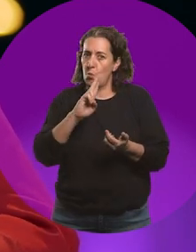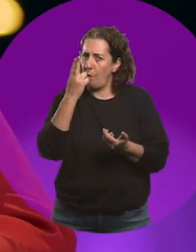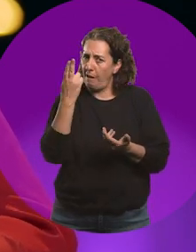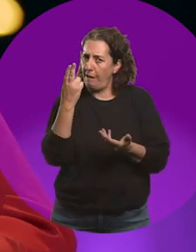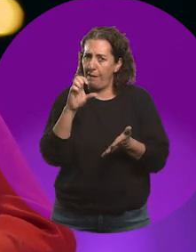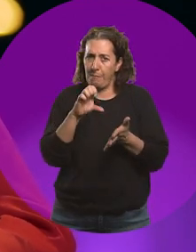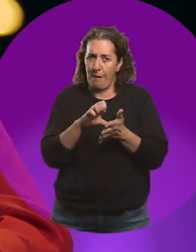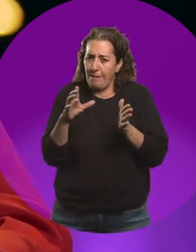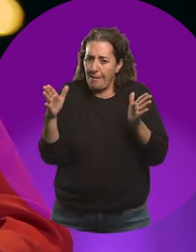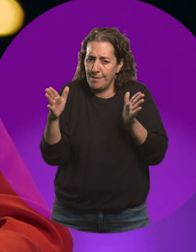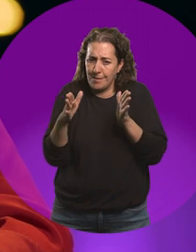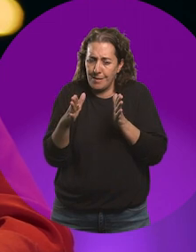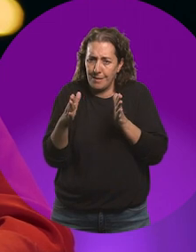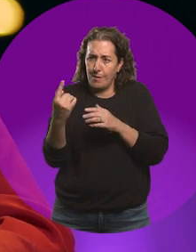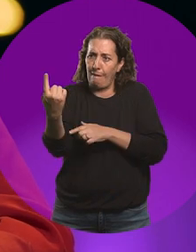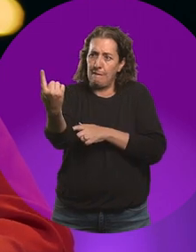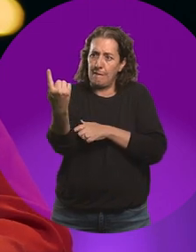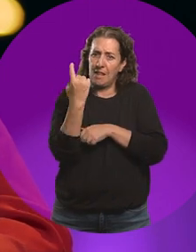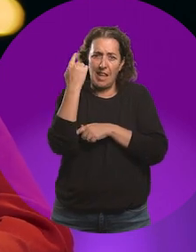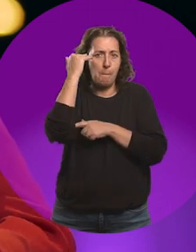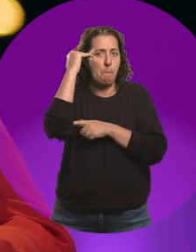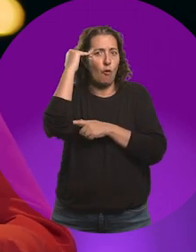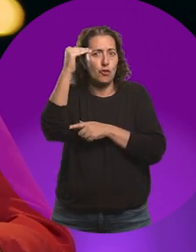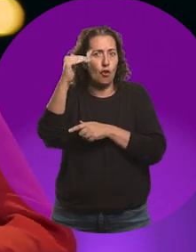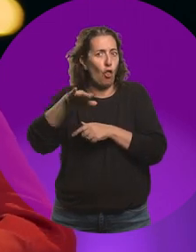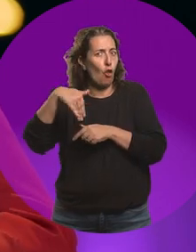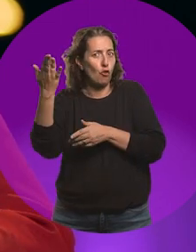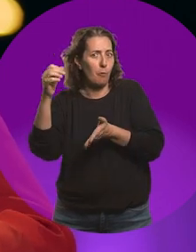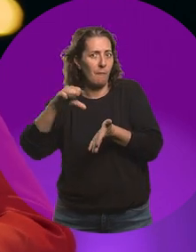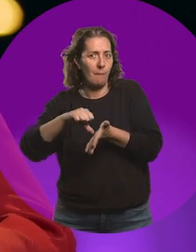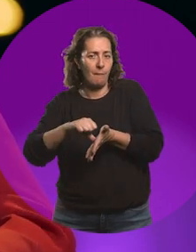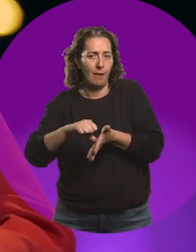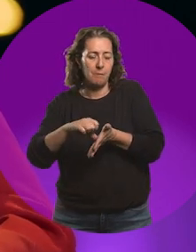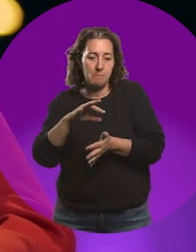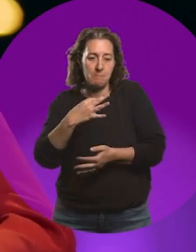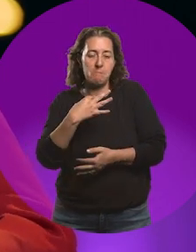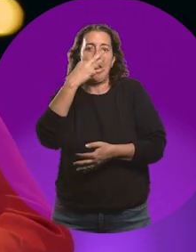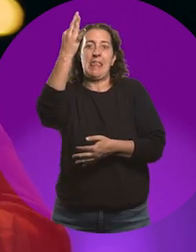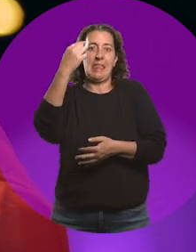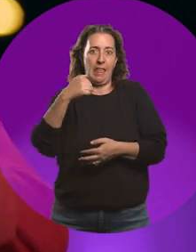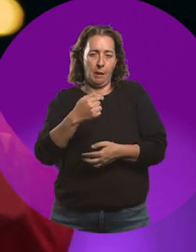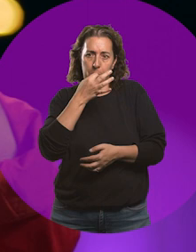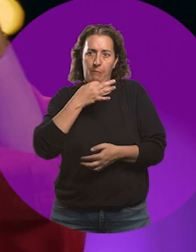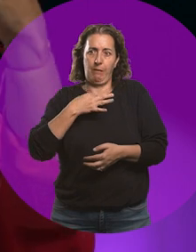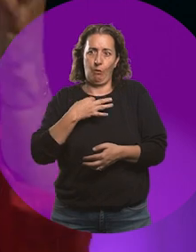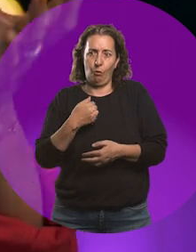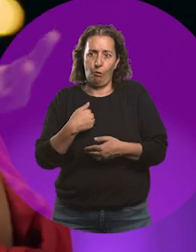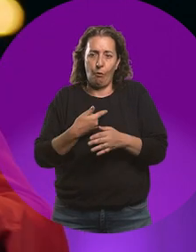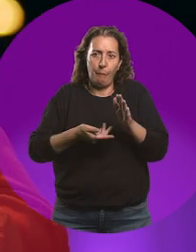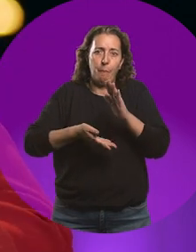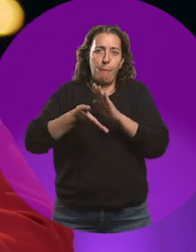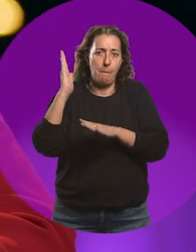país tan chiquito, que viniera un profesor de afuera que me viera y que me eligiera para irme a Estados Unidos, era como todo un